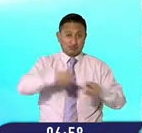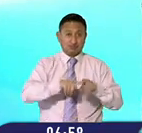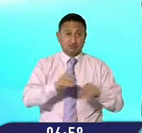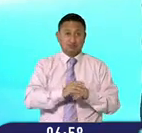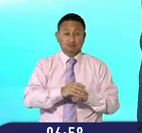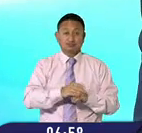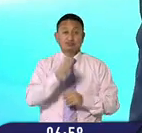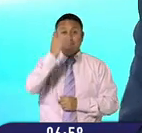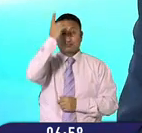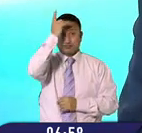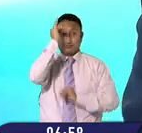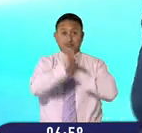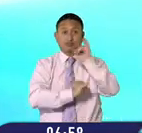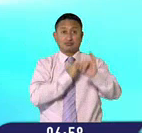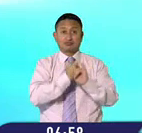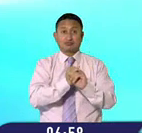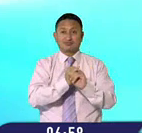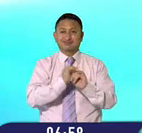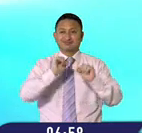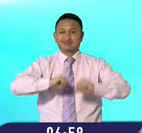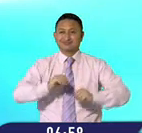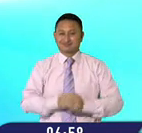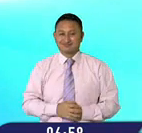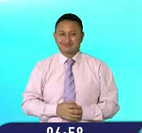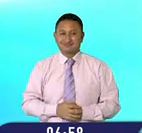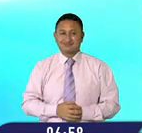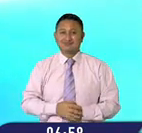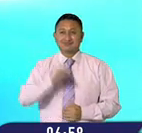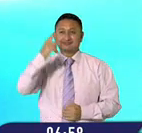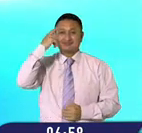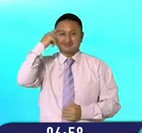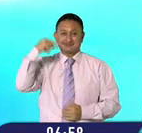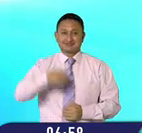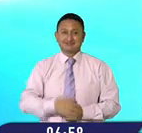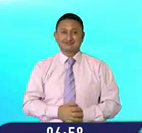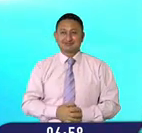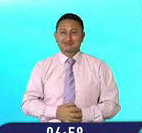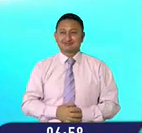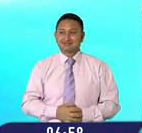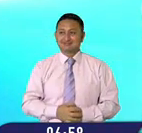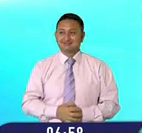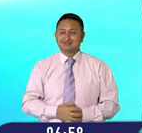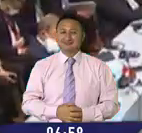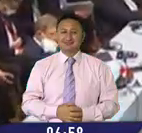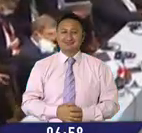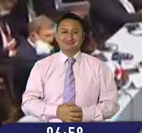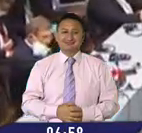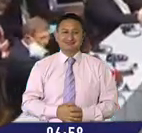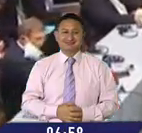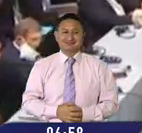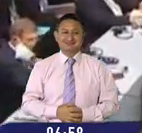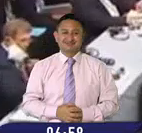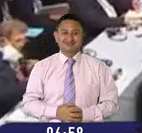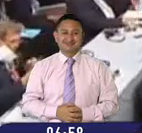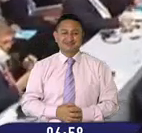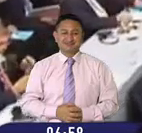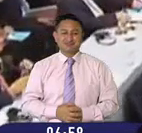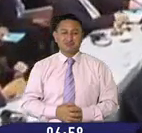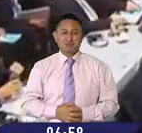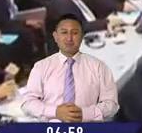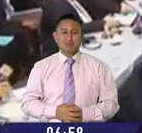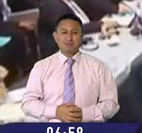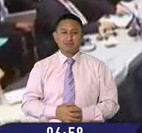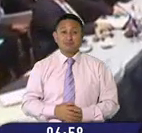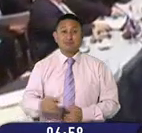de las prioridades que tiene el gobierno nacional. Así ya le contamos. Tras su participación en la cumbre de la CELAC,